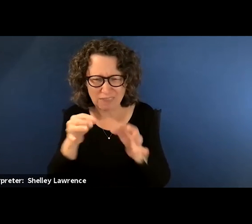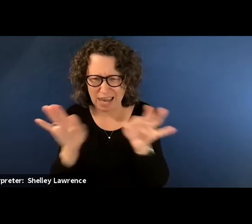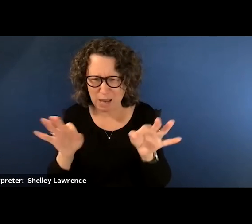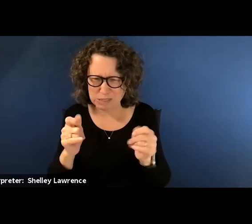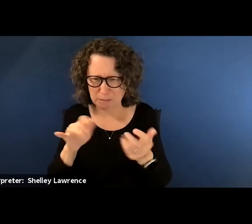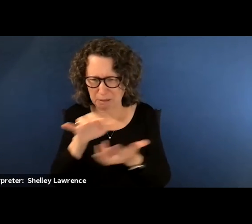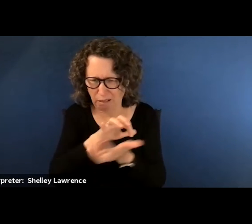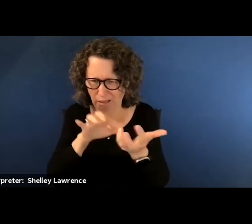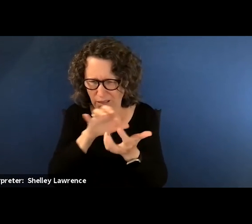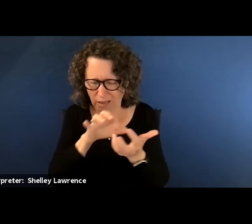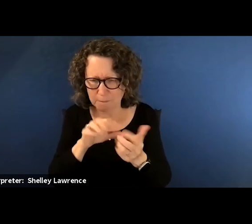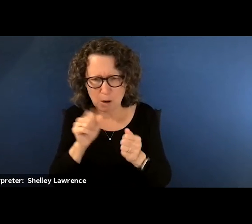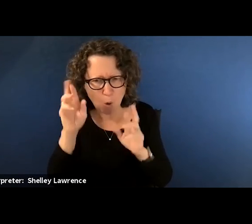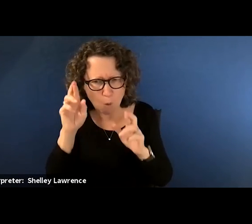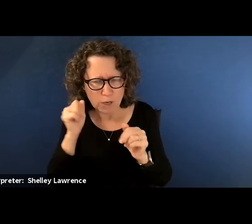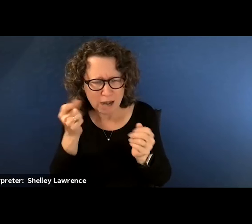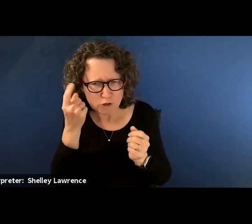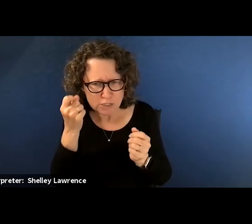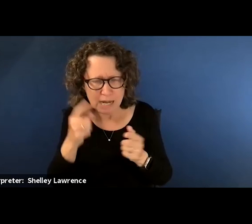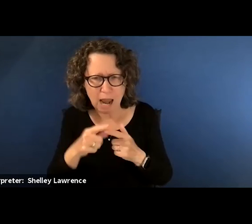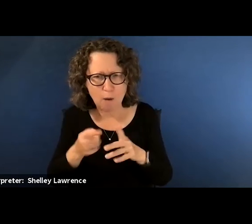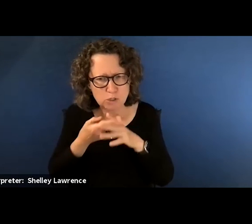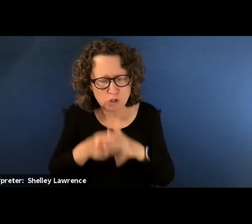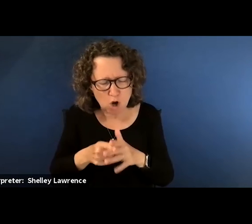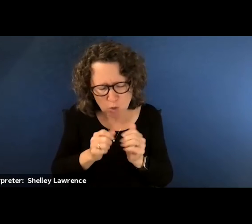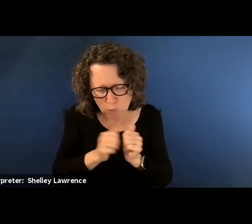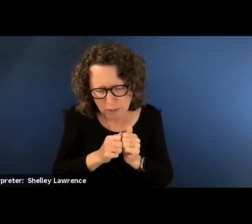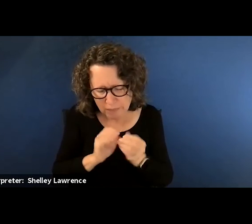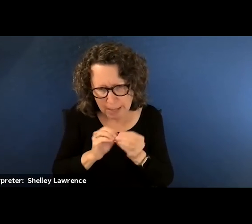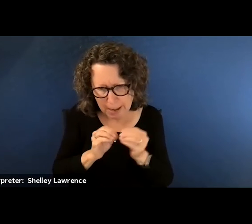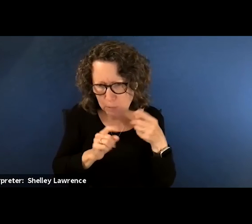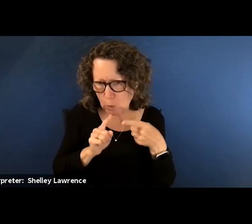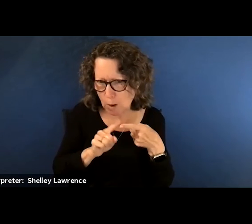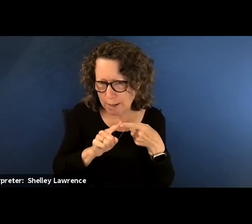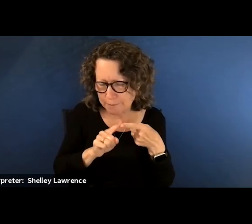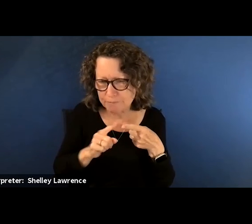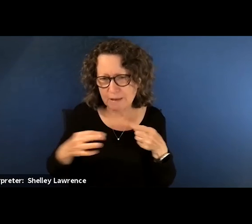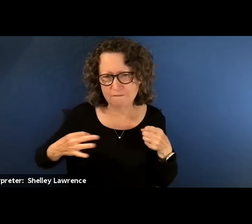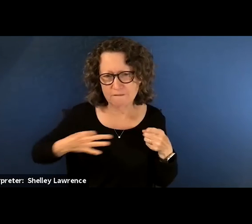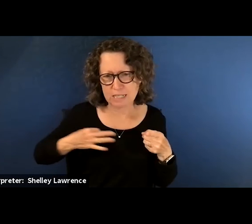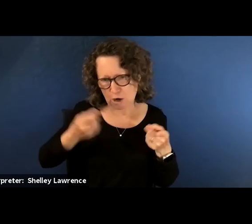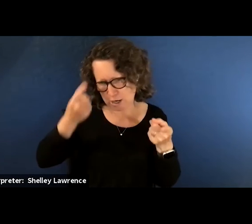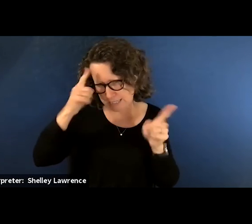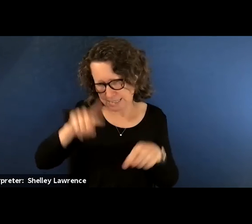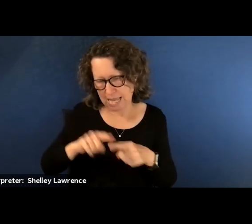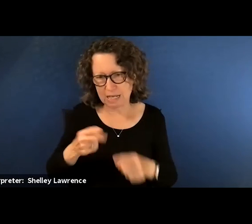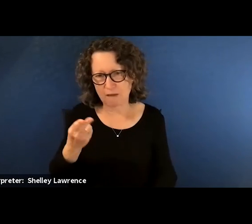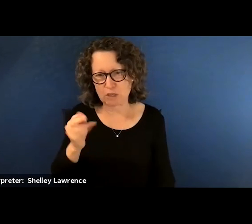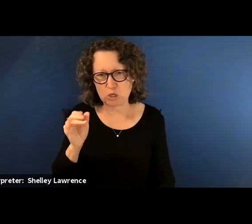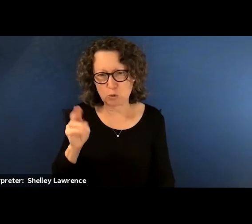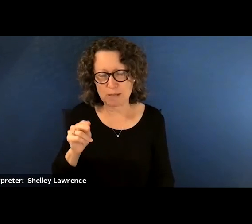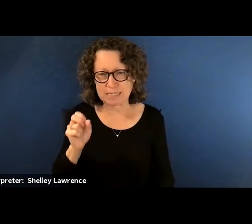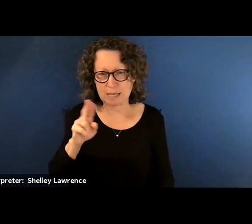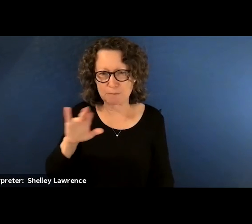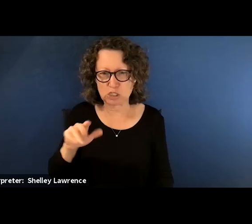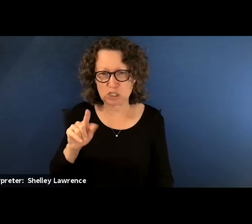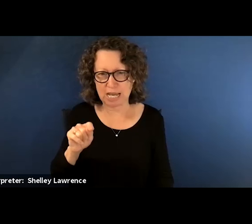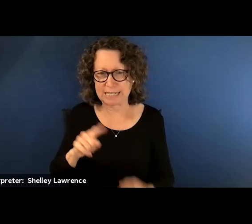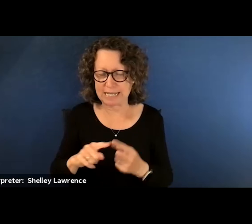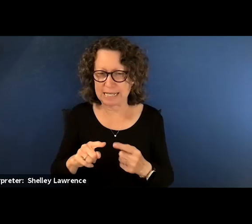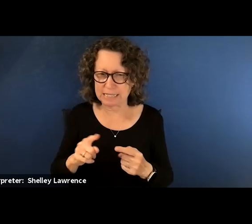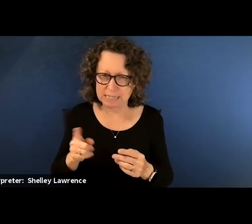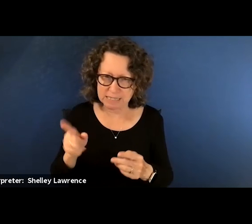y creo que todos lo podemos entender. Así que voy a comenzar con número uno. El consentimiento voluntario del sujeto